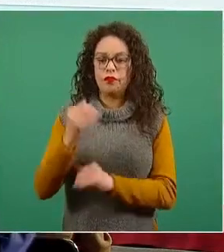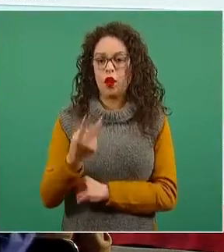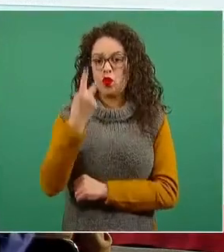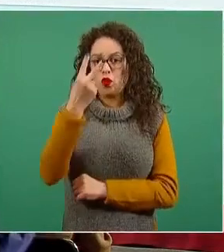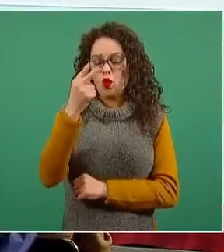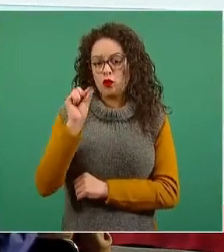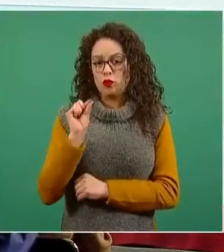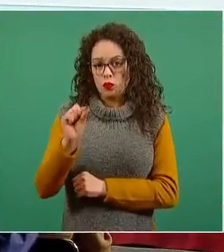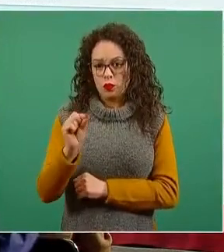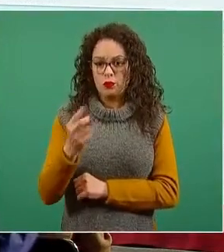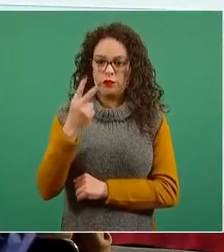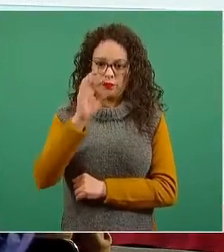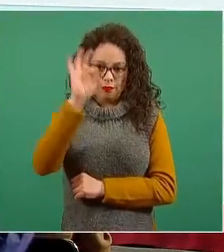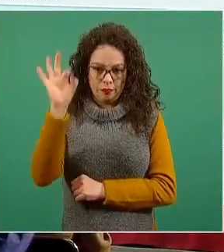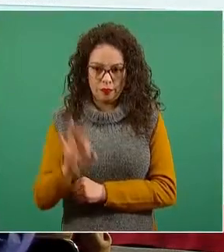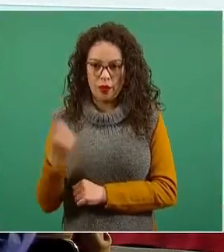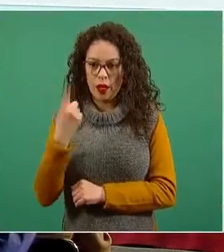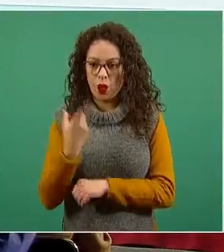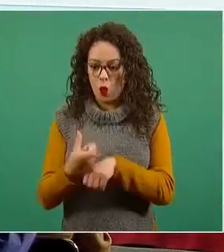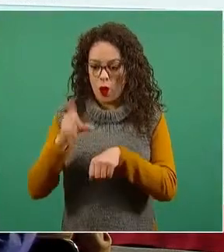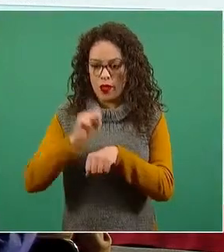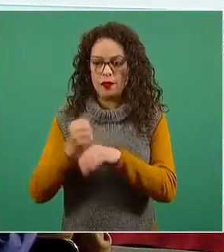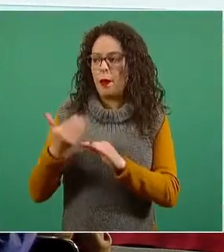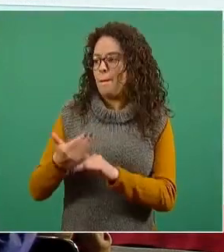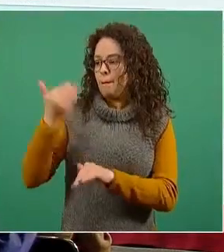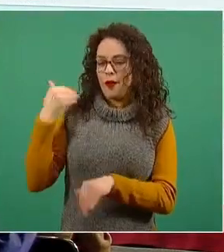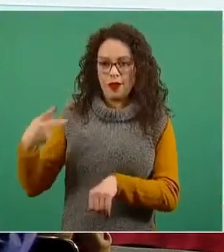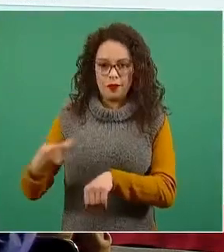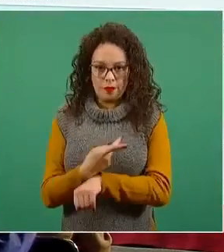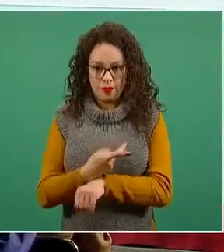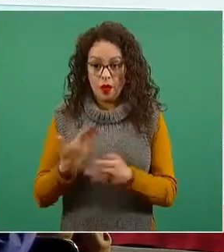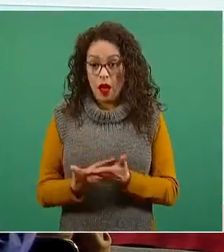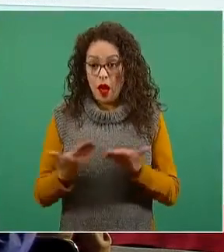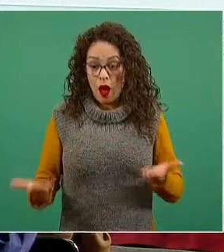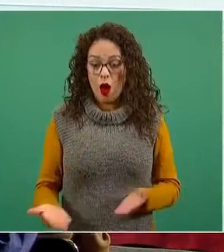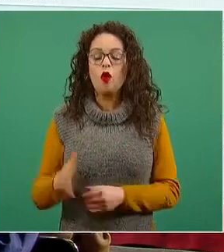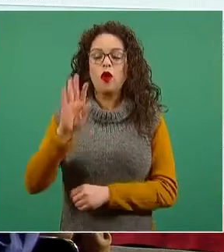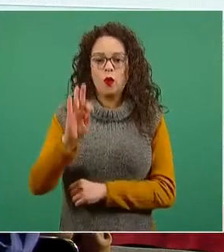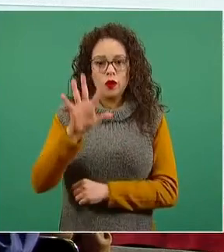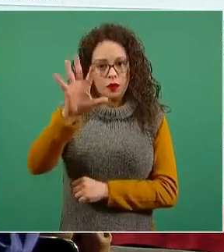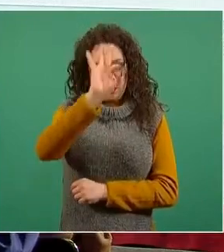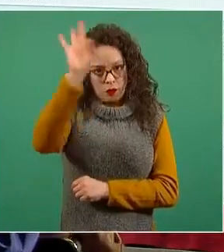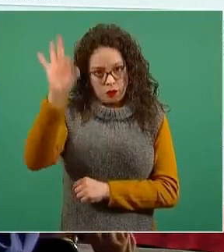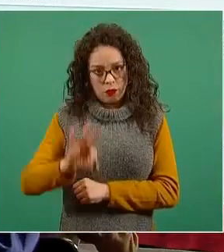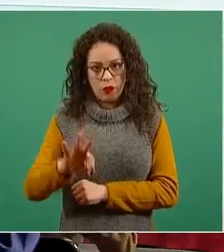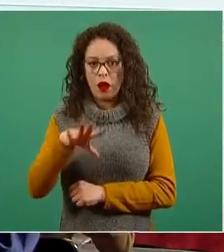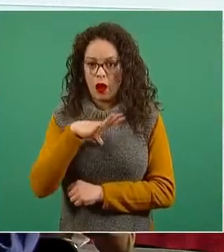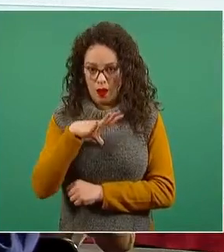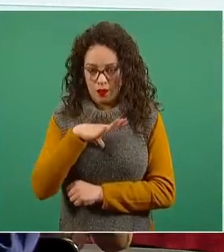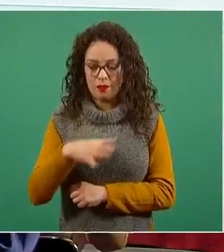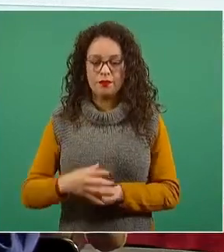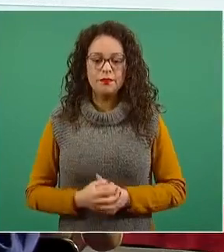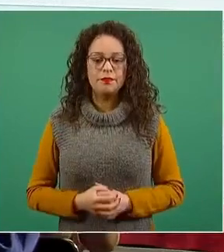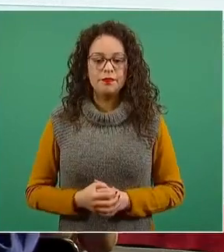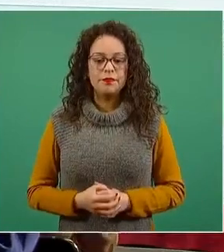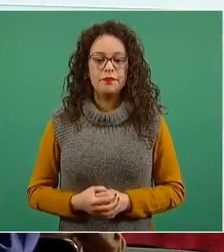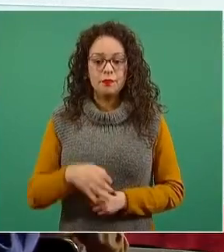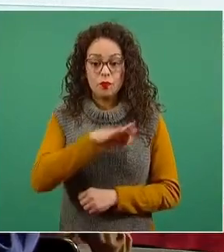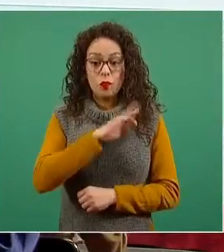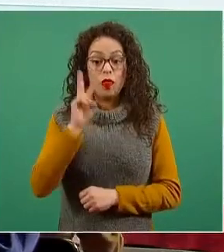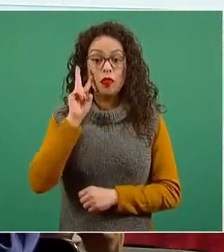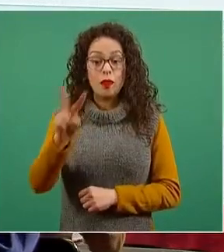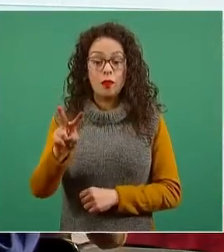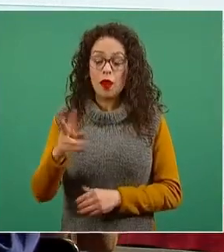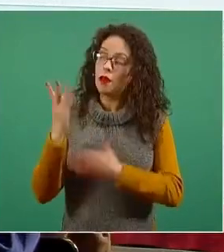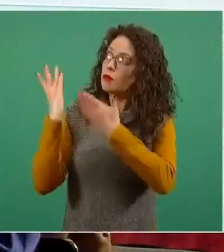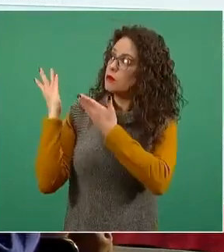respecto a la semana inmediata anterior, está actualmente en 45%. Como pueden ver aquí,